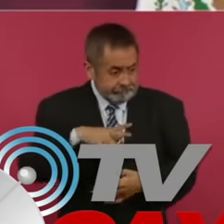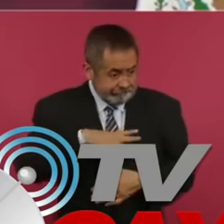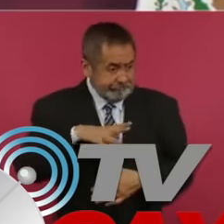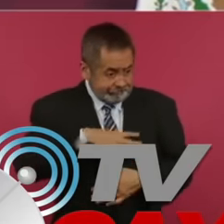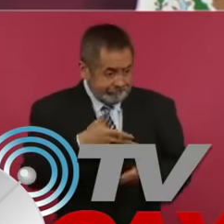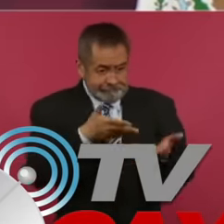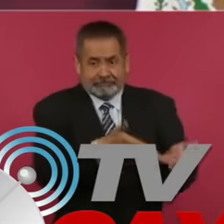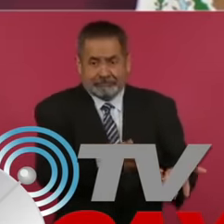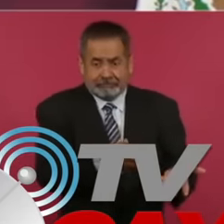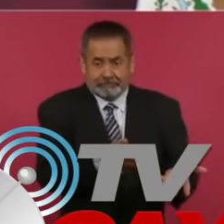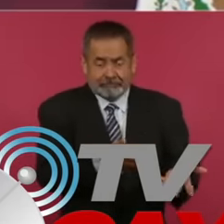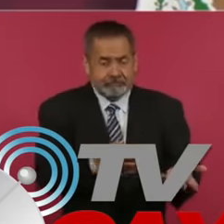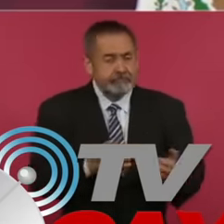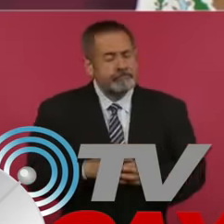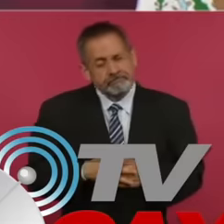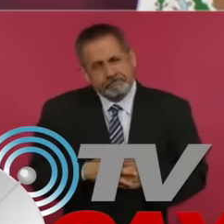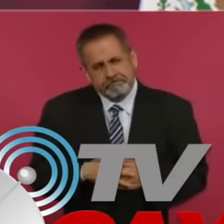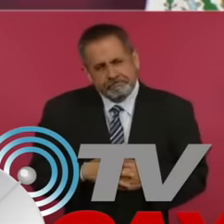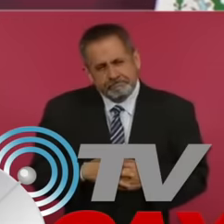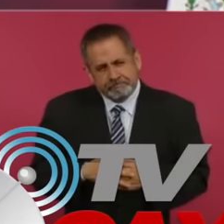Entonces, si esas vías se mejoran